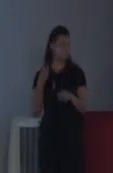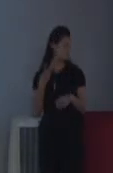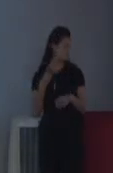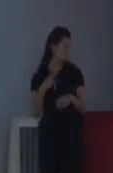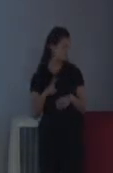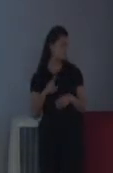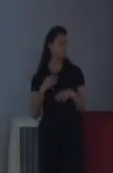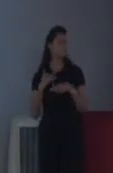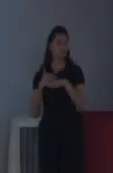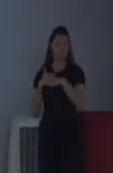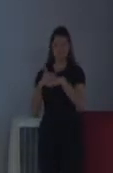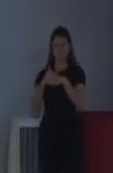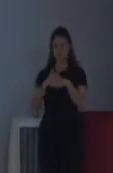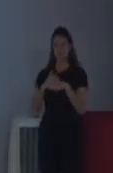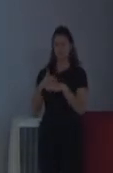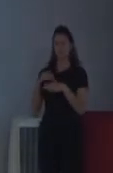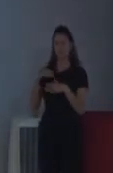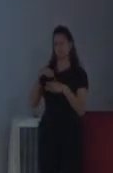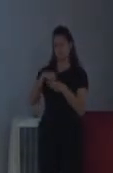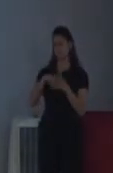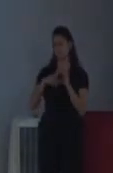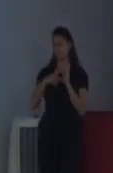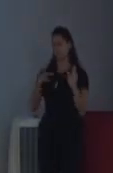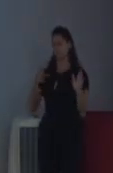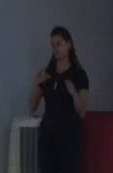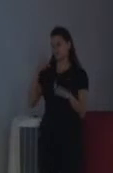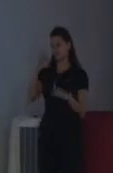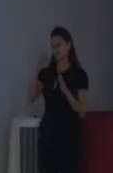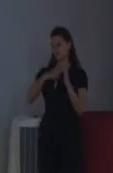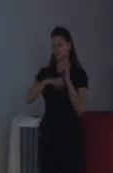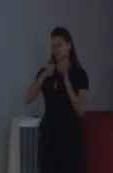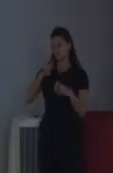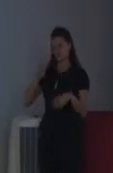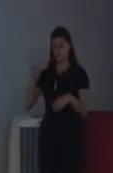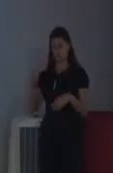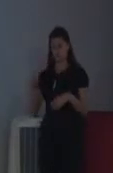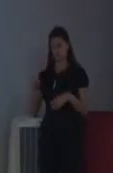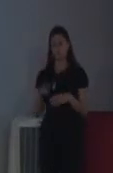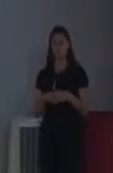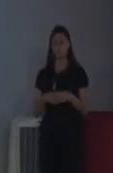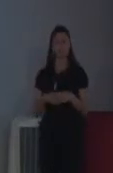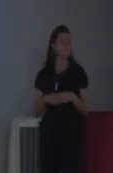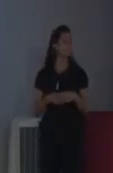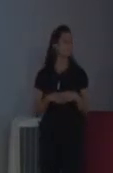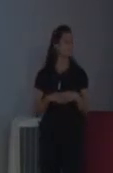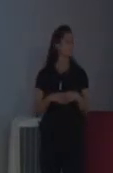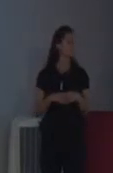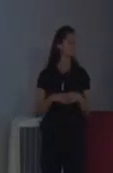13, igualdad, dentro de la Constitución Política del 91.